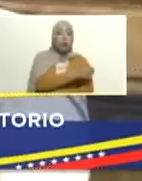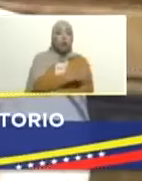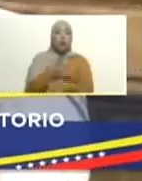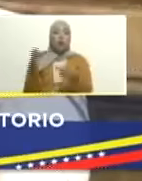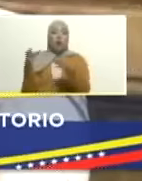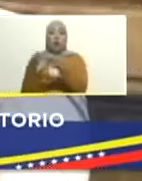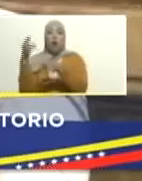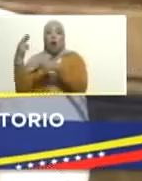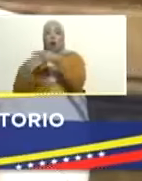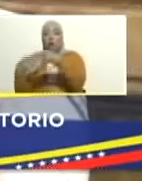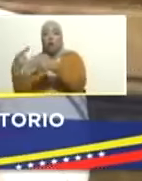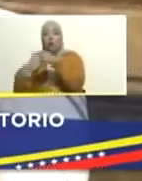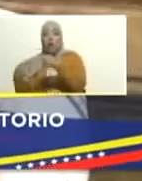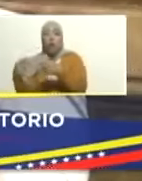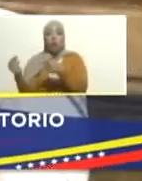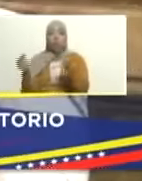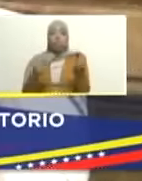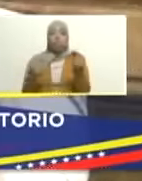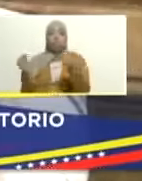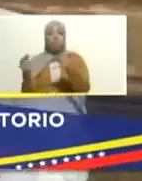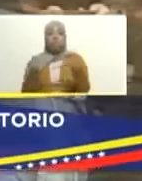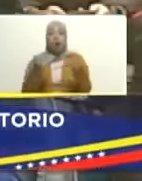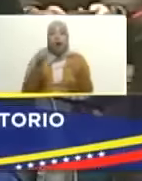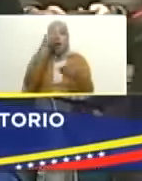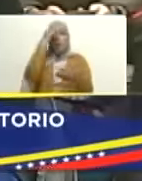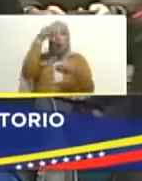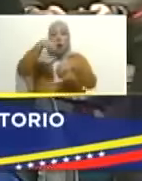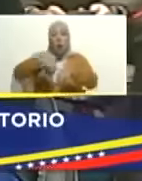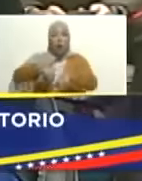Esto no es nuevo. Yo lo recordaba